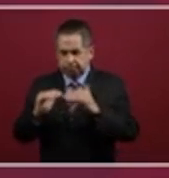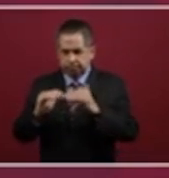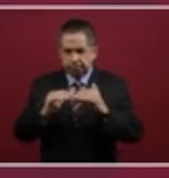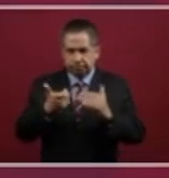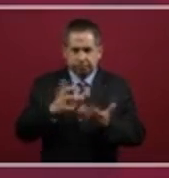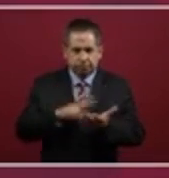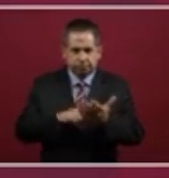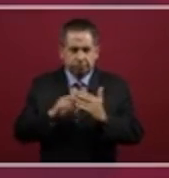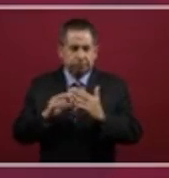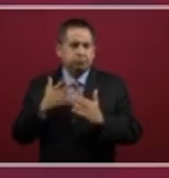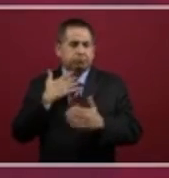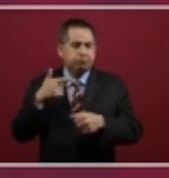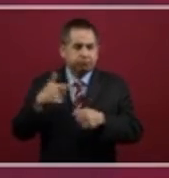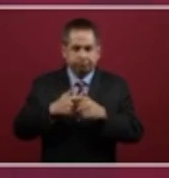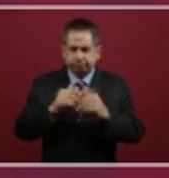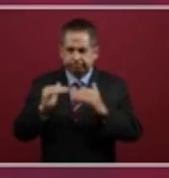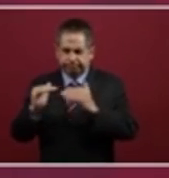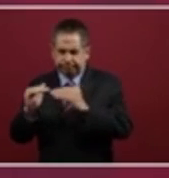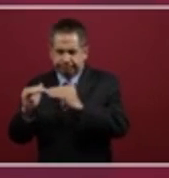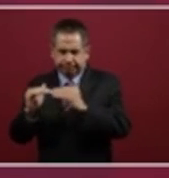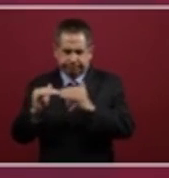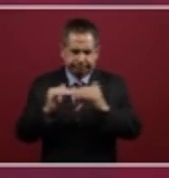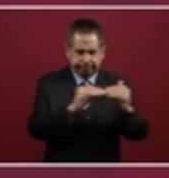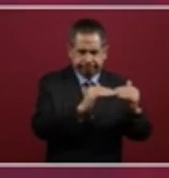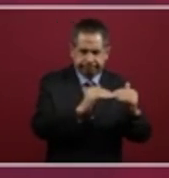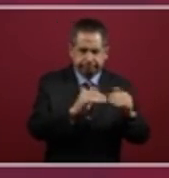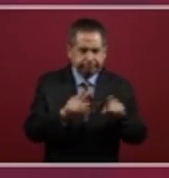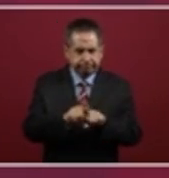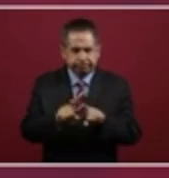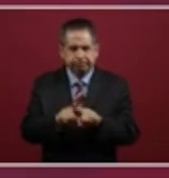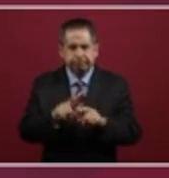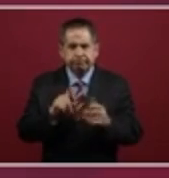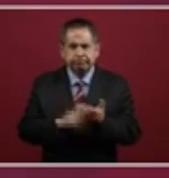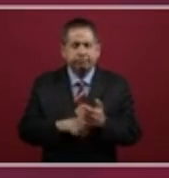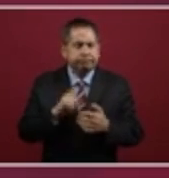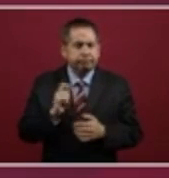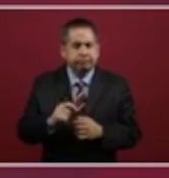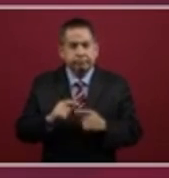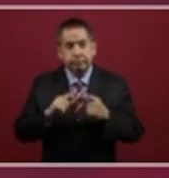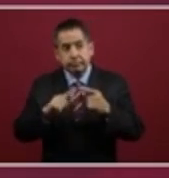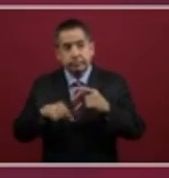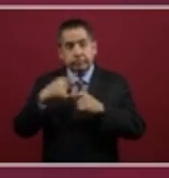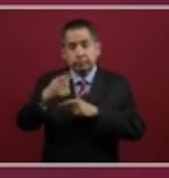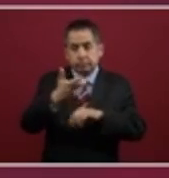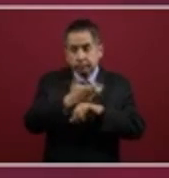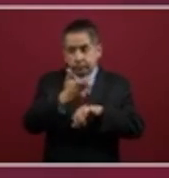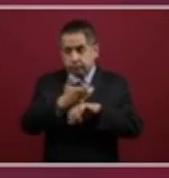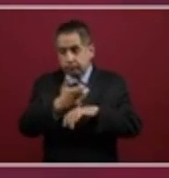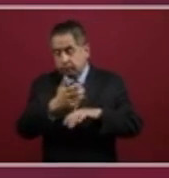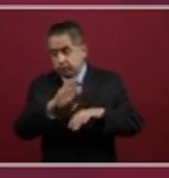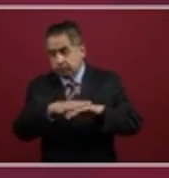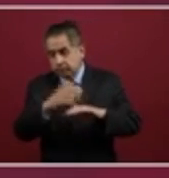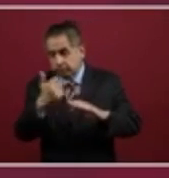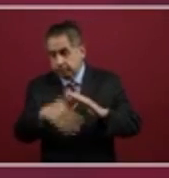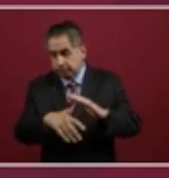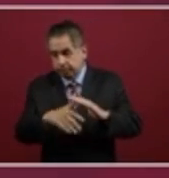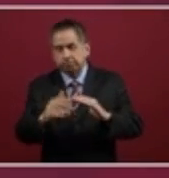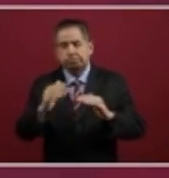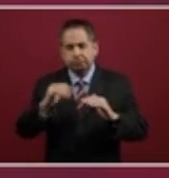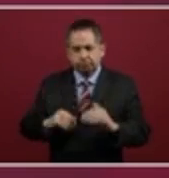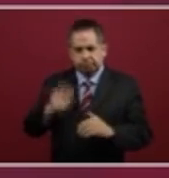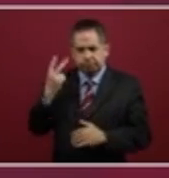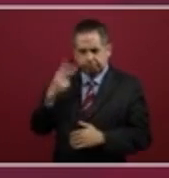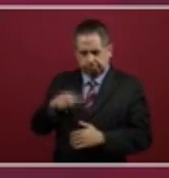de combustibles con lo que cuestan los combustibles del otro lado de la frontera, del lado